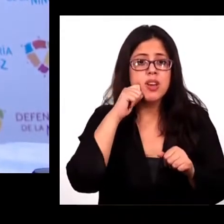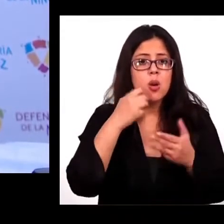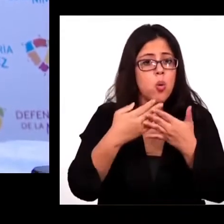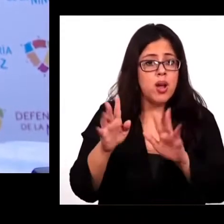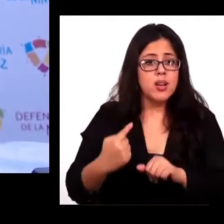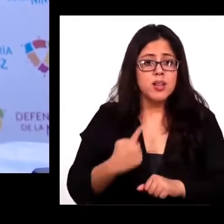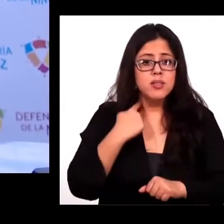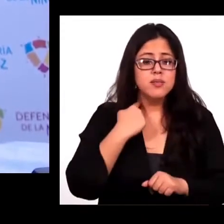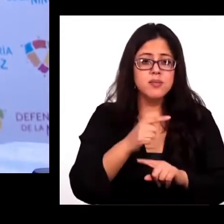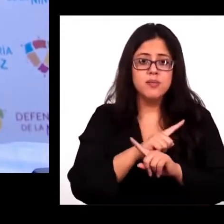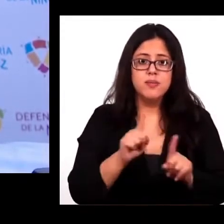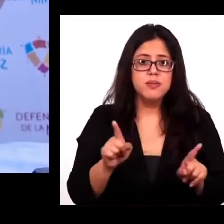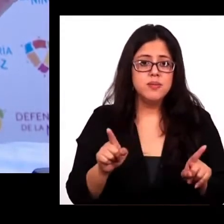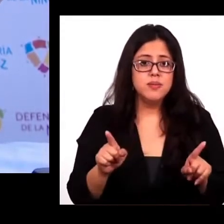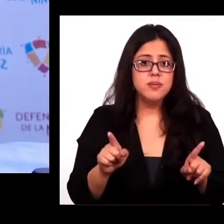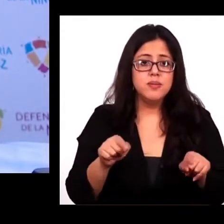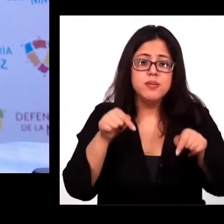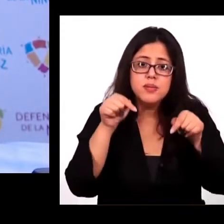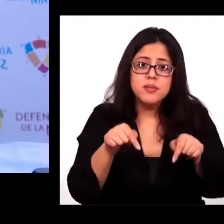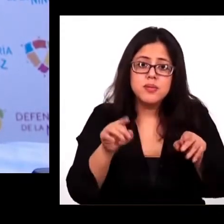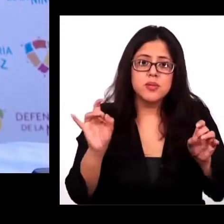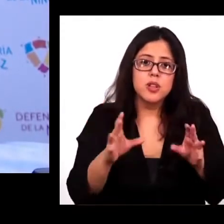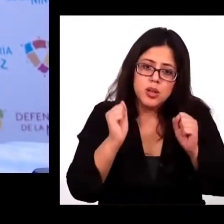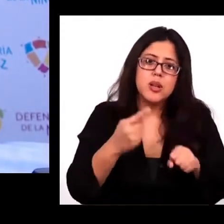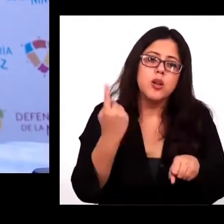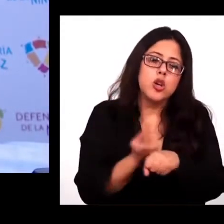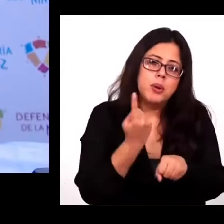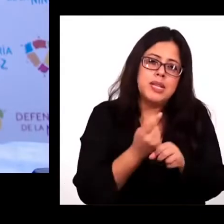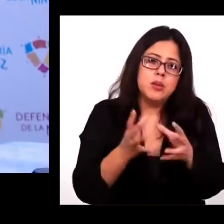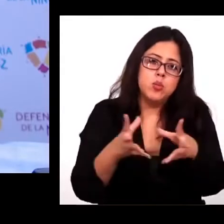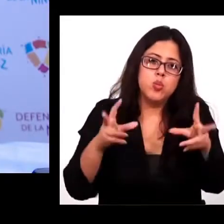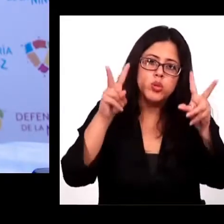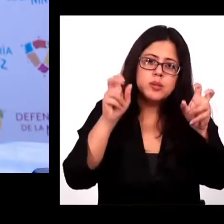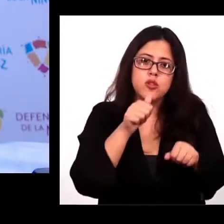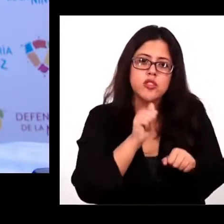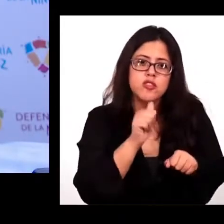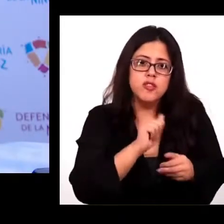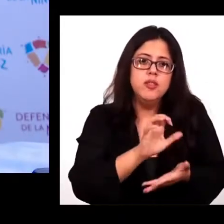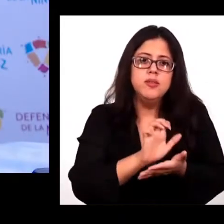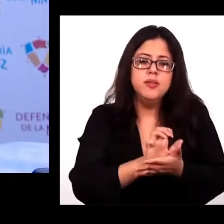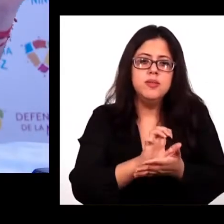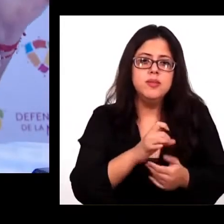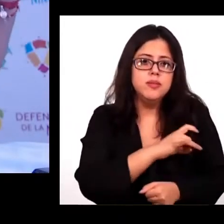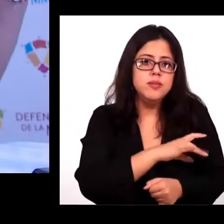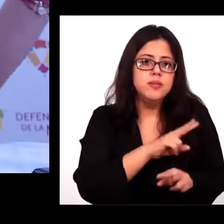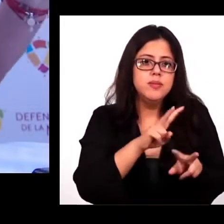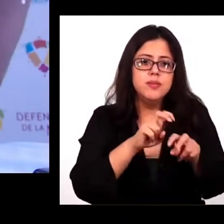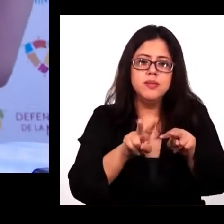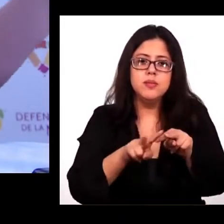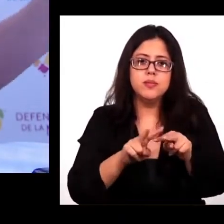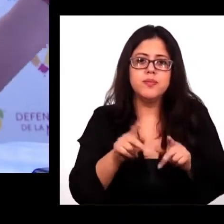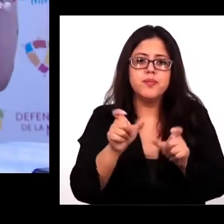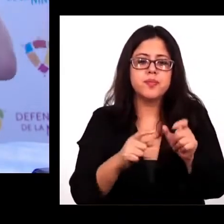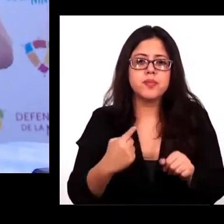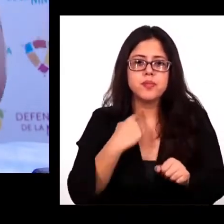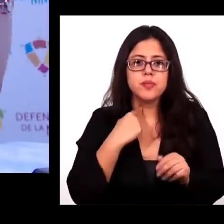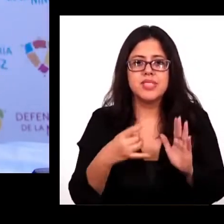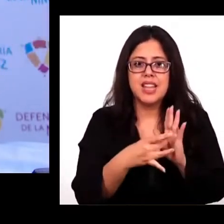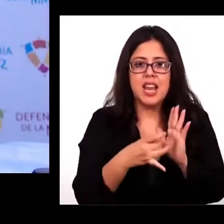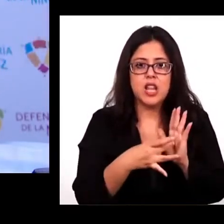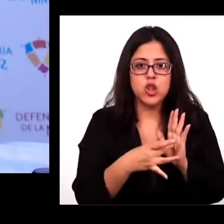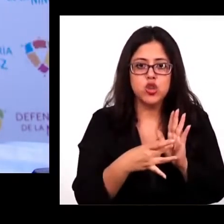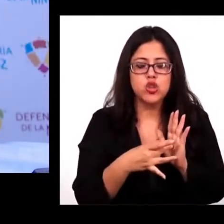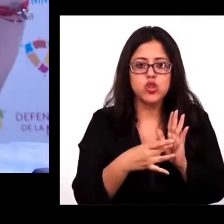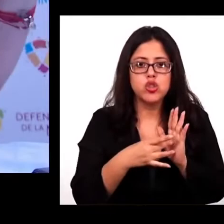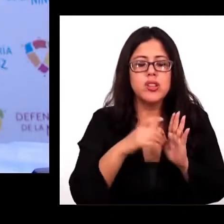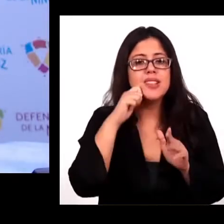y con esto podríamos conversar muchísimo de la deuda del Estado de Chile en materia de reparación de las víctimas de delitos, que es una